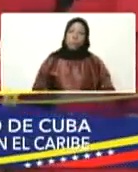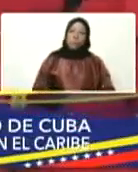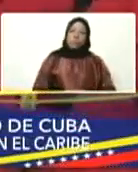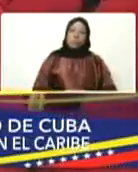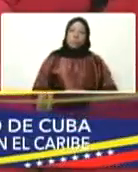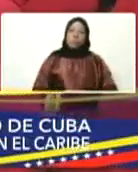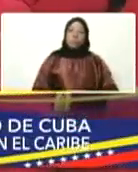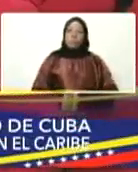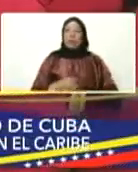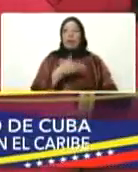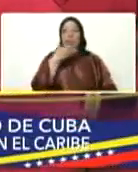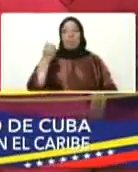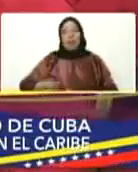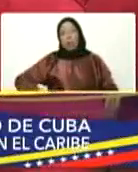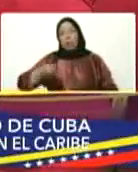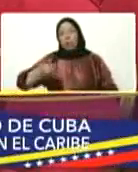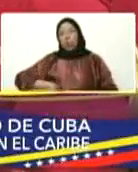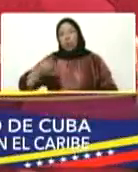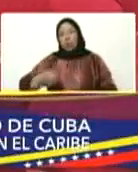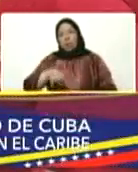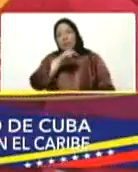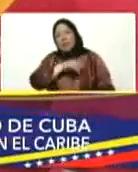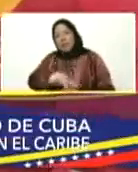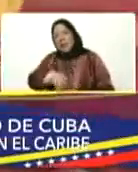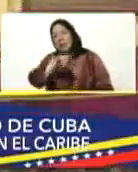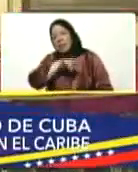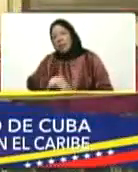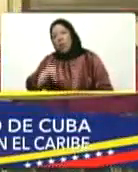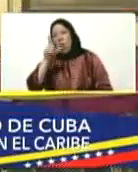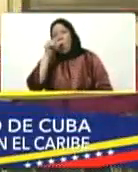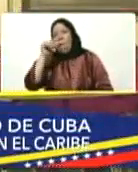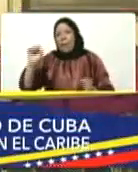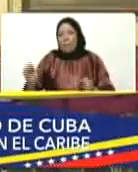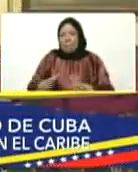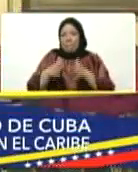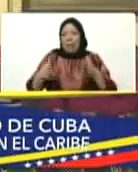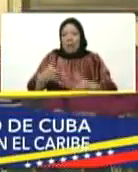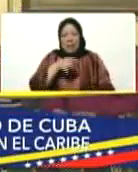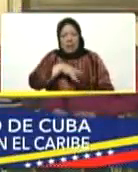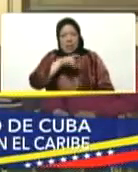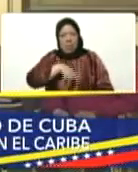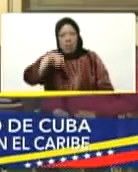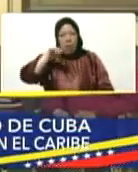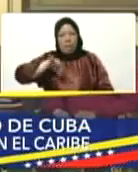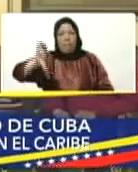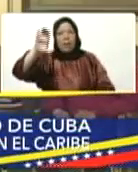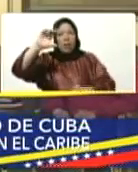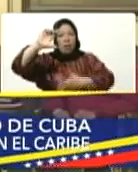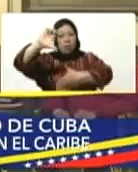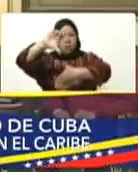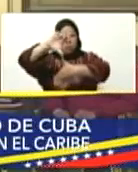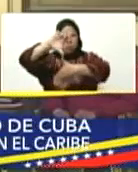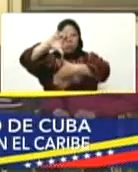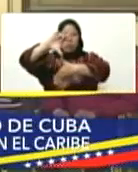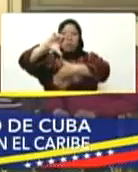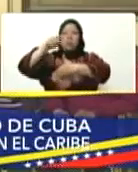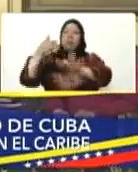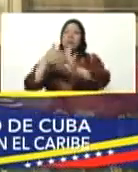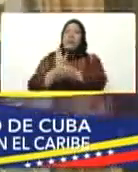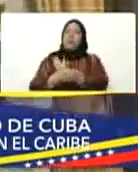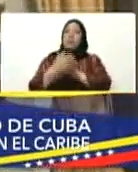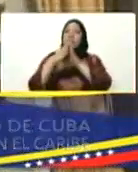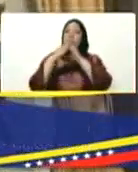Y es uno de los más grandes y sensibles patriotas que haya tenido nuestra América. El gran apóstol